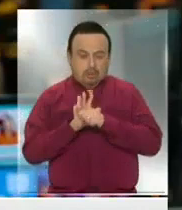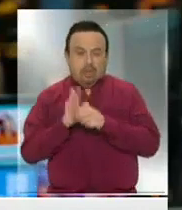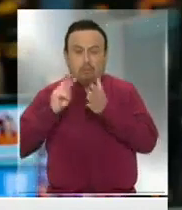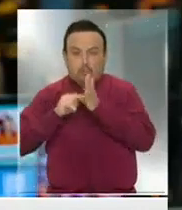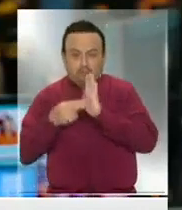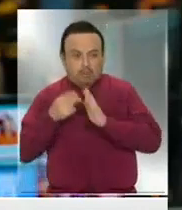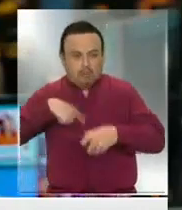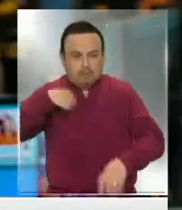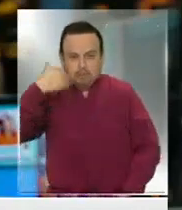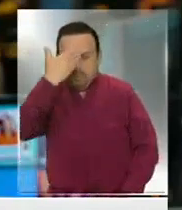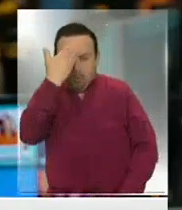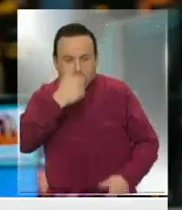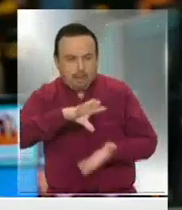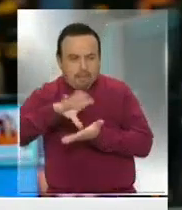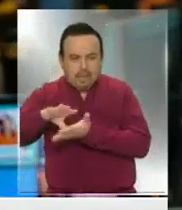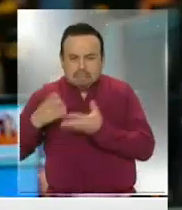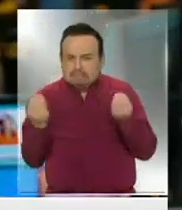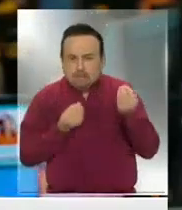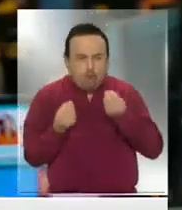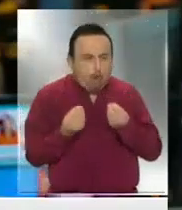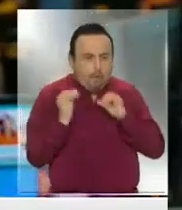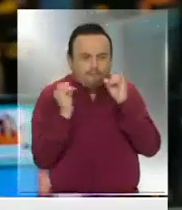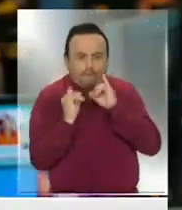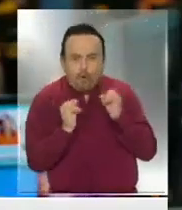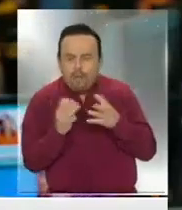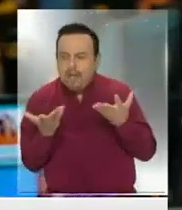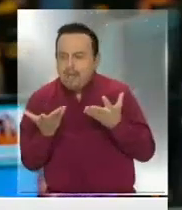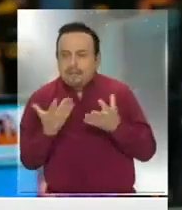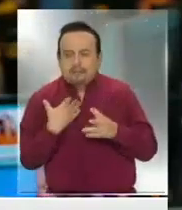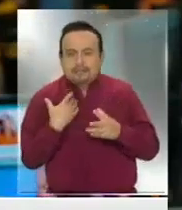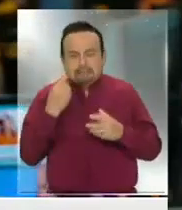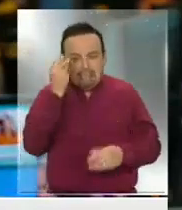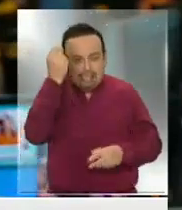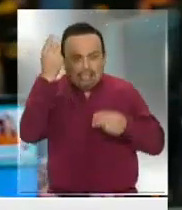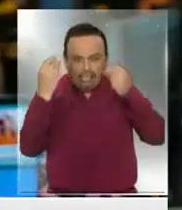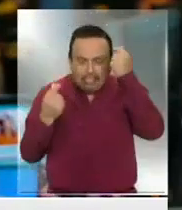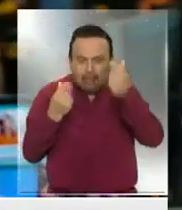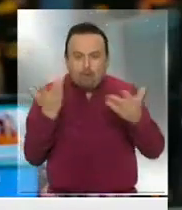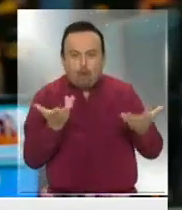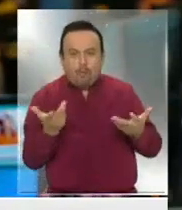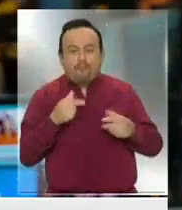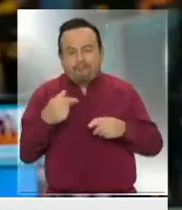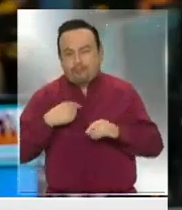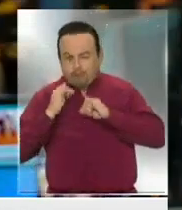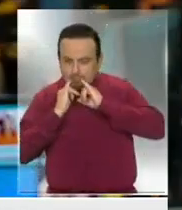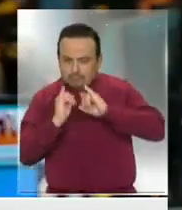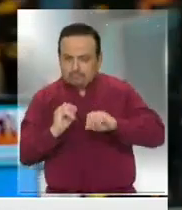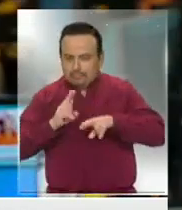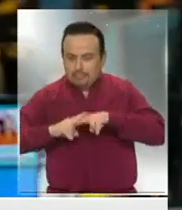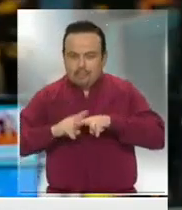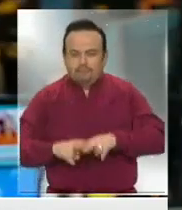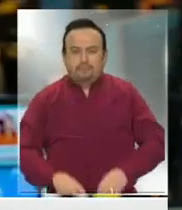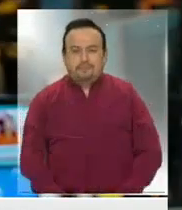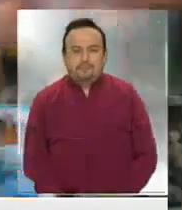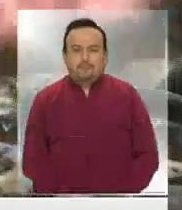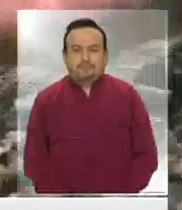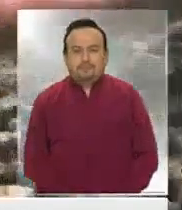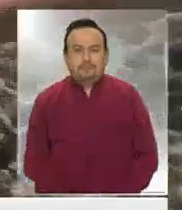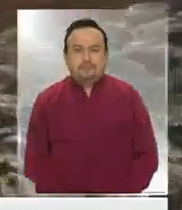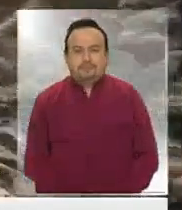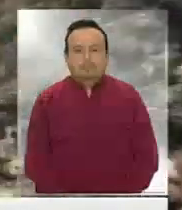tiene a todos los países del planeta buscando vías alternativas de producción. Vamos a revisar el informe de Claudio Casanova.